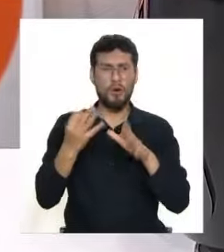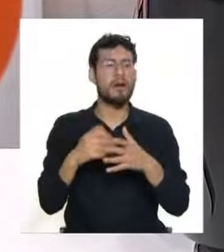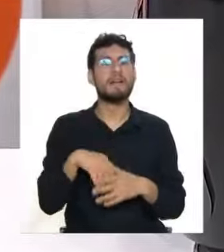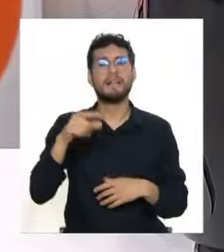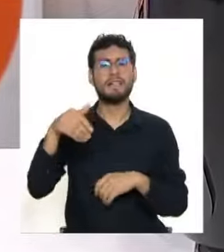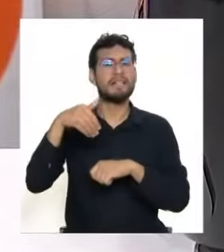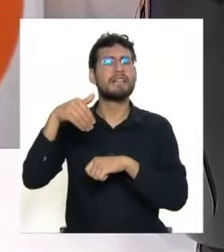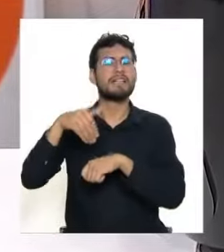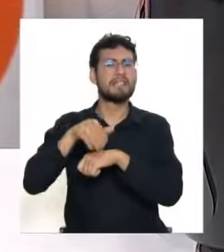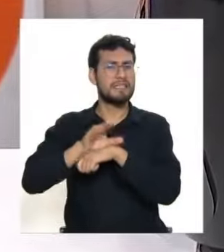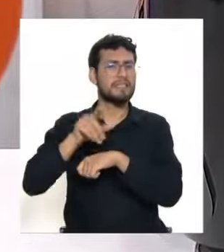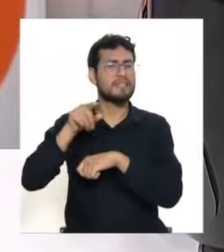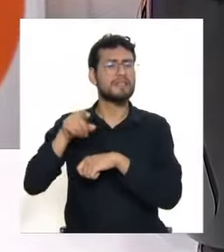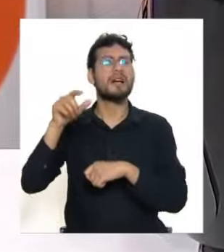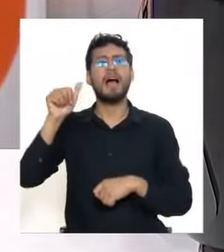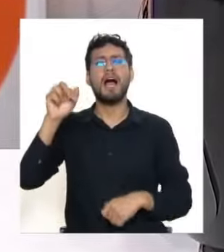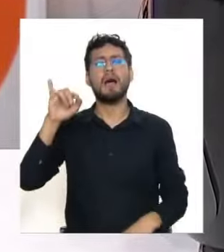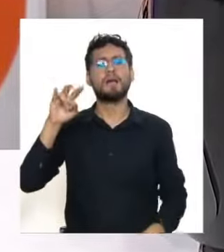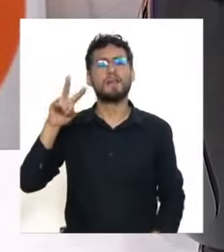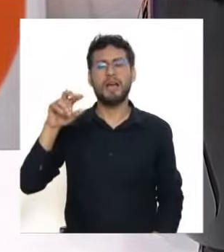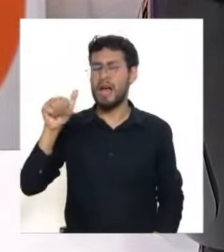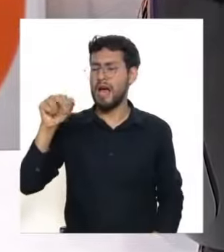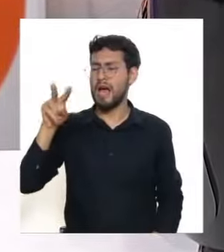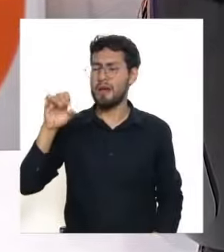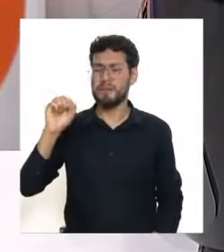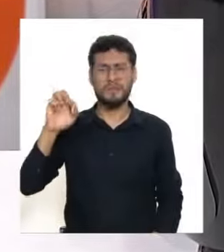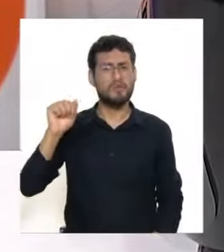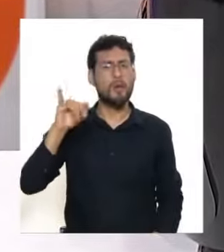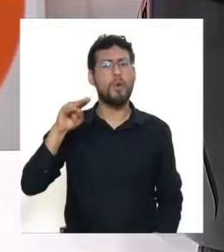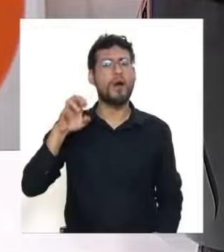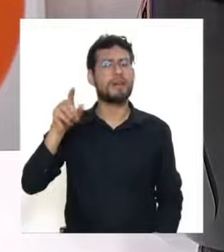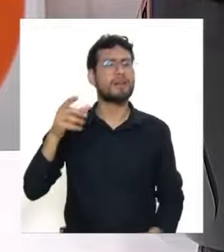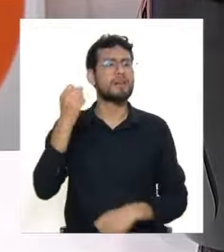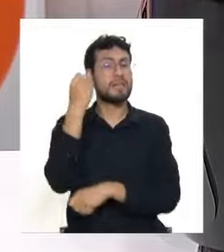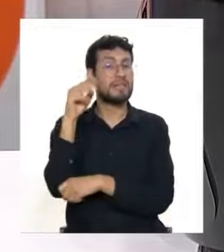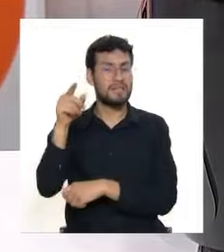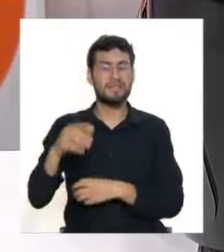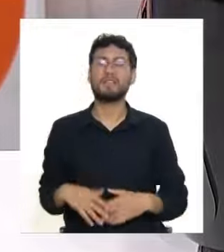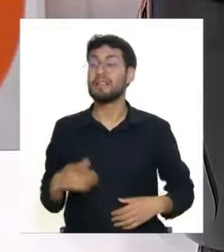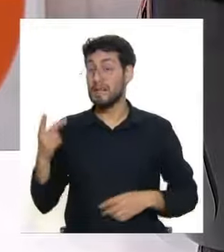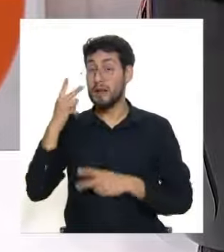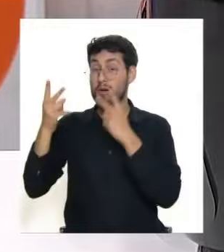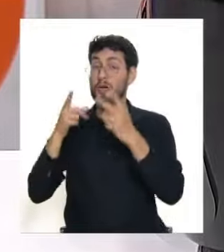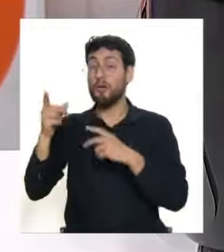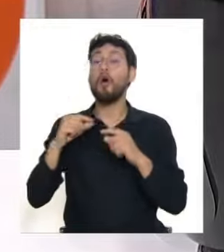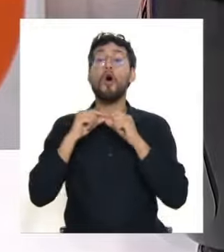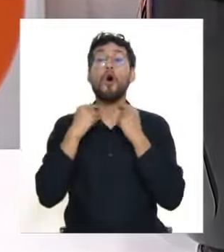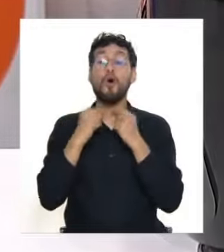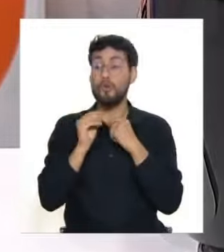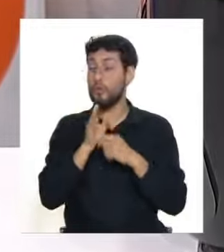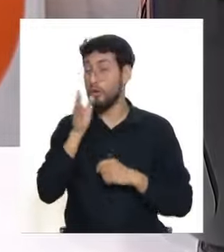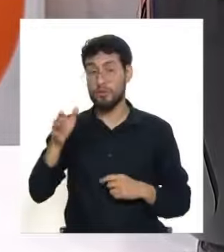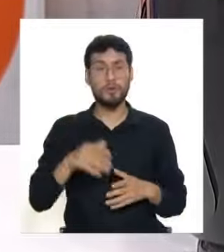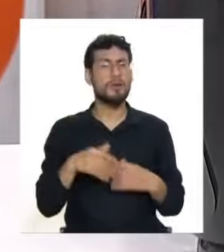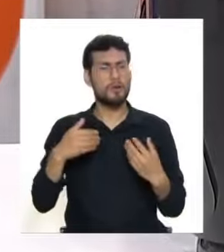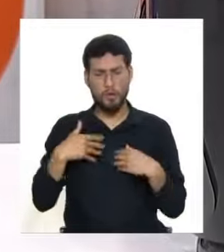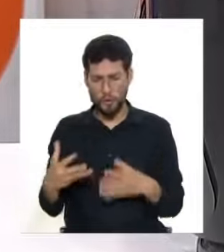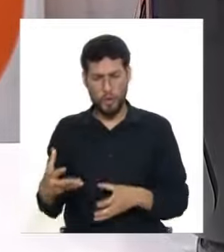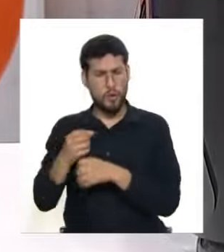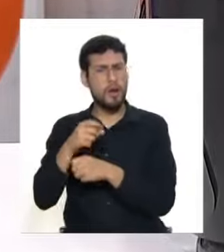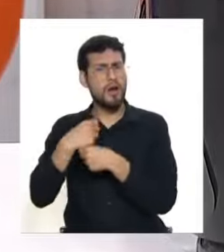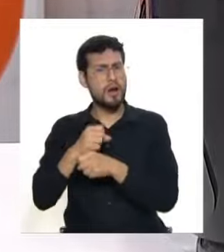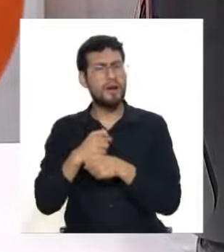San Martín, sobre todo, está el Avispa Juan. Ya, cuéntame de eso. El Avispa Juan fue un día que iba a venir una visita del obispo. Ya. Hicieron unos juanes